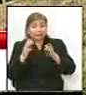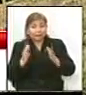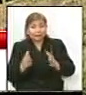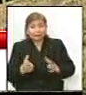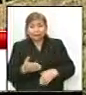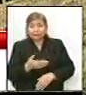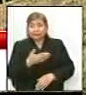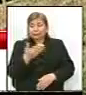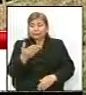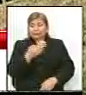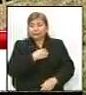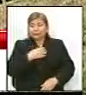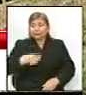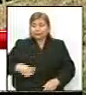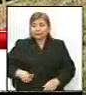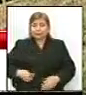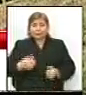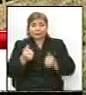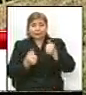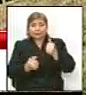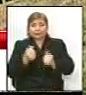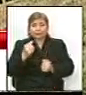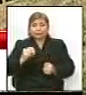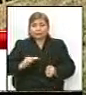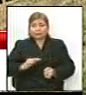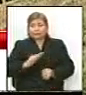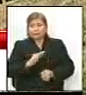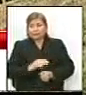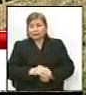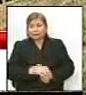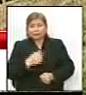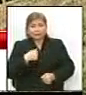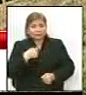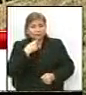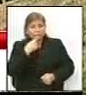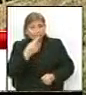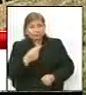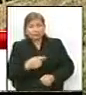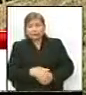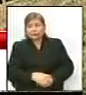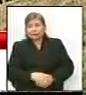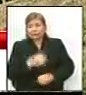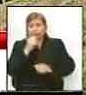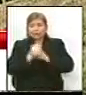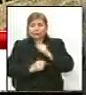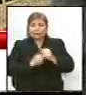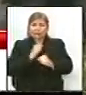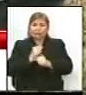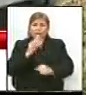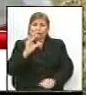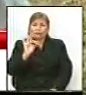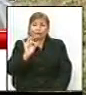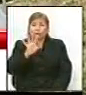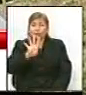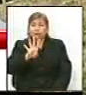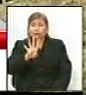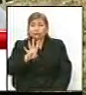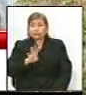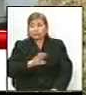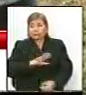señor Ministerio de Transporte, ari yachasqanchik hinam kay año 84 pi kay